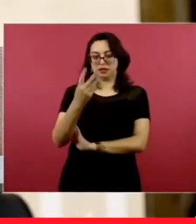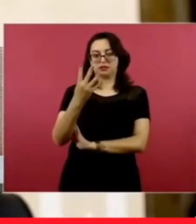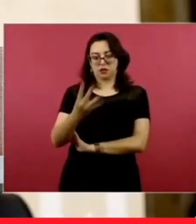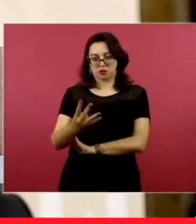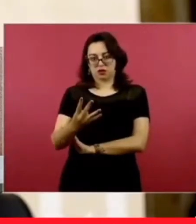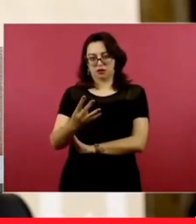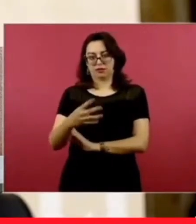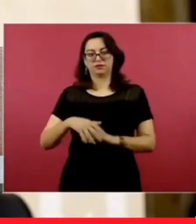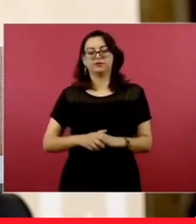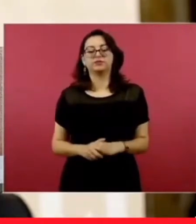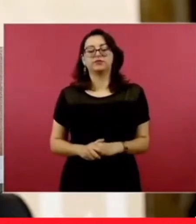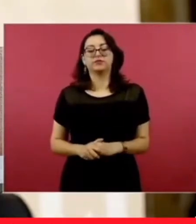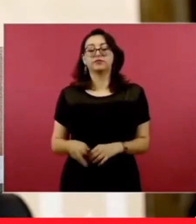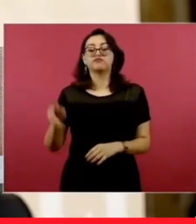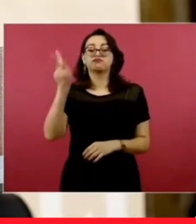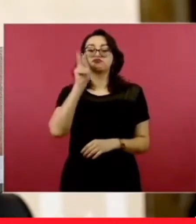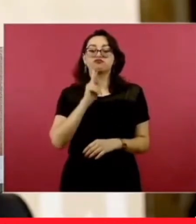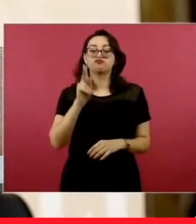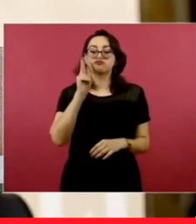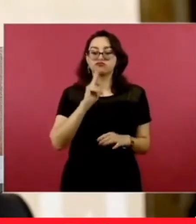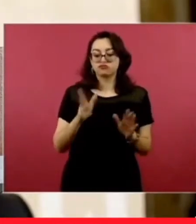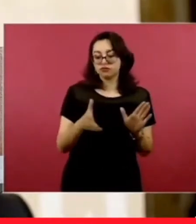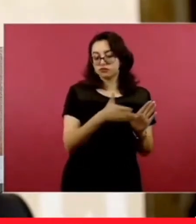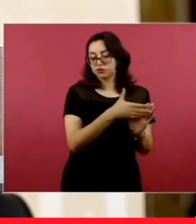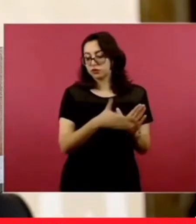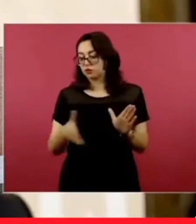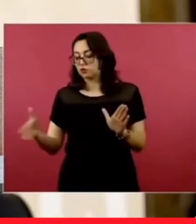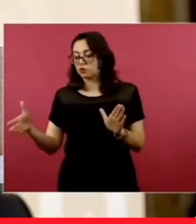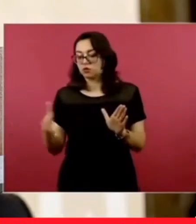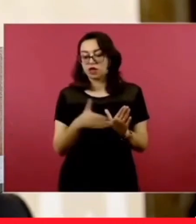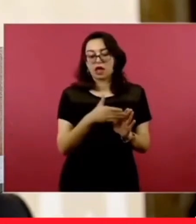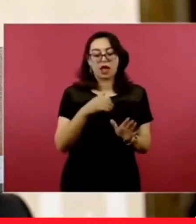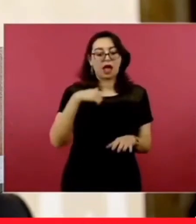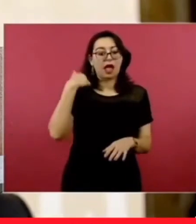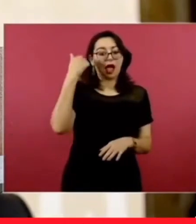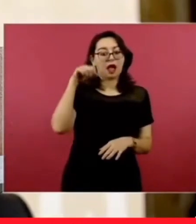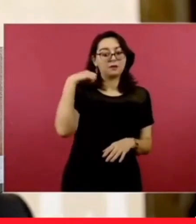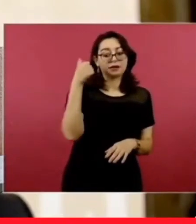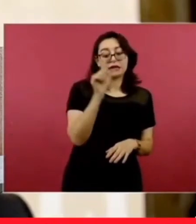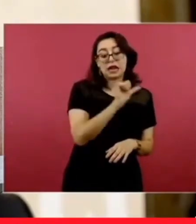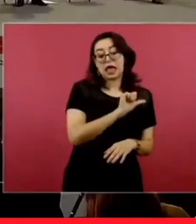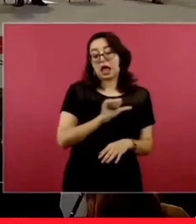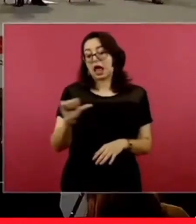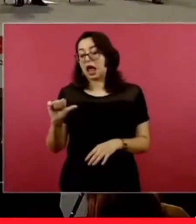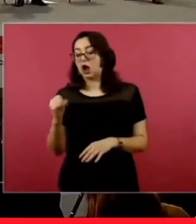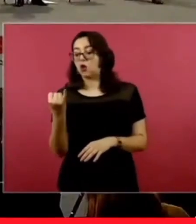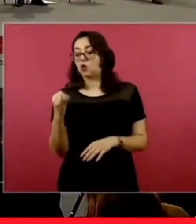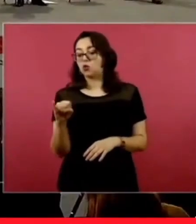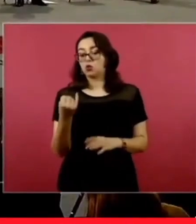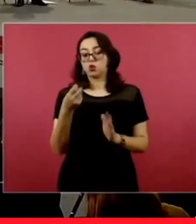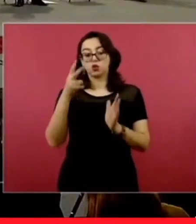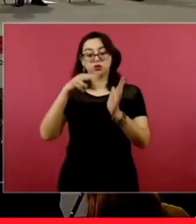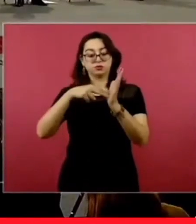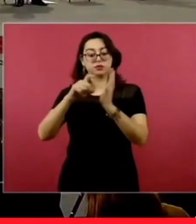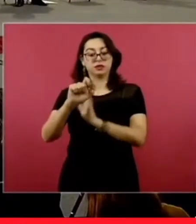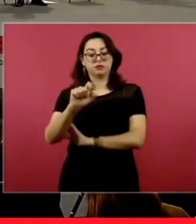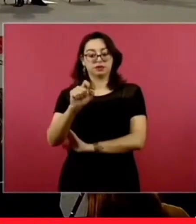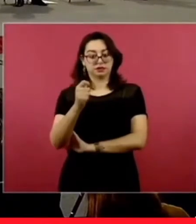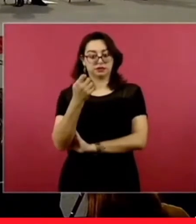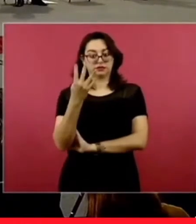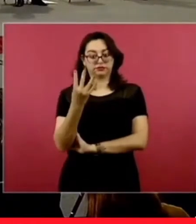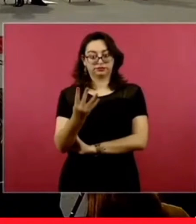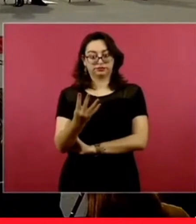ordenados. Y el periodo de pruebas que tenemos programado sería de abril a junio de 24.